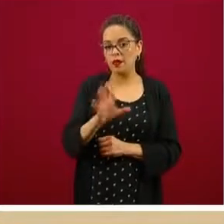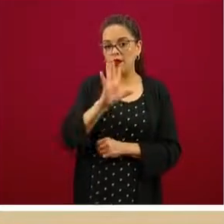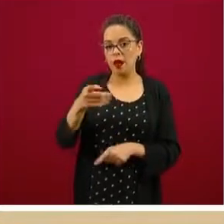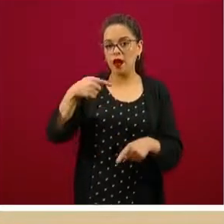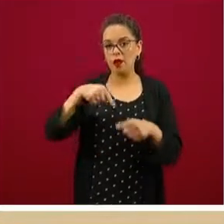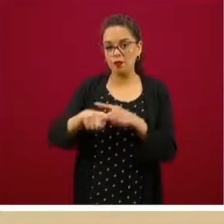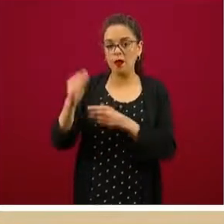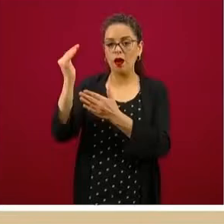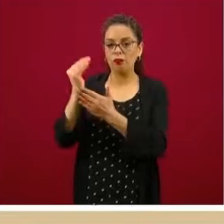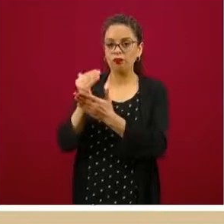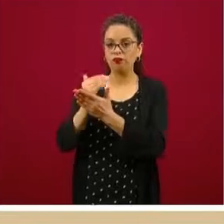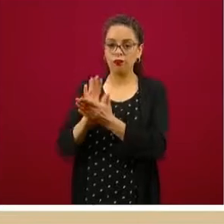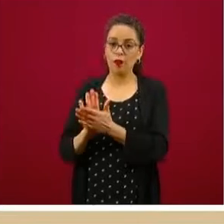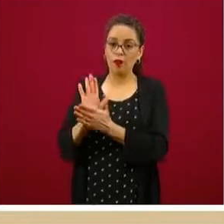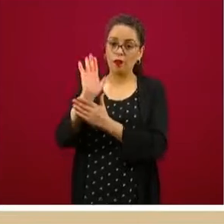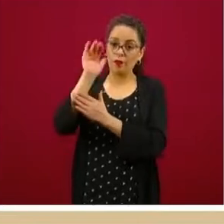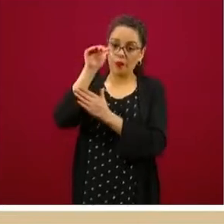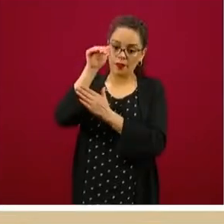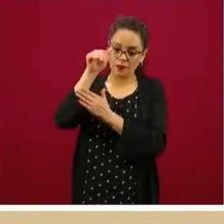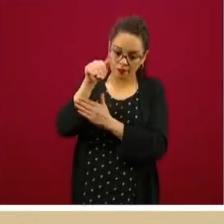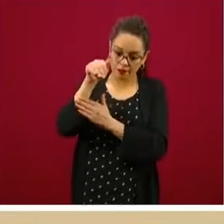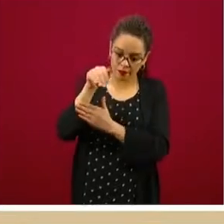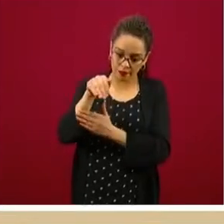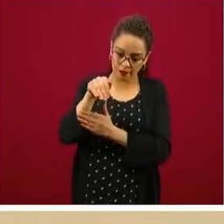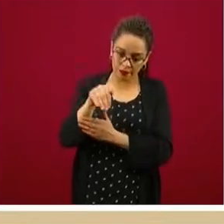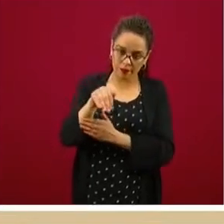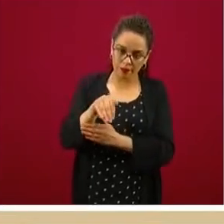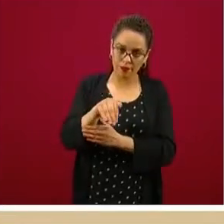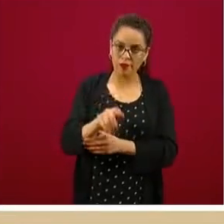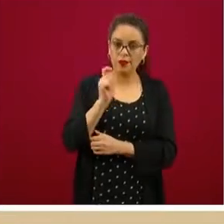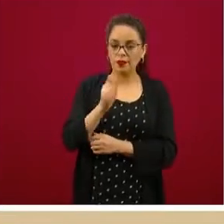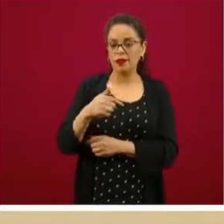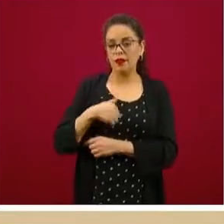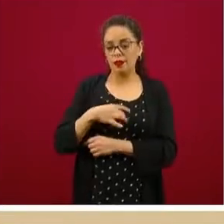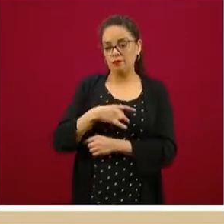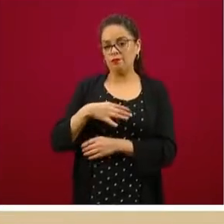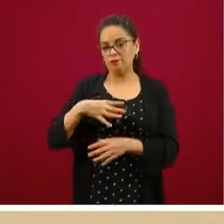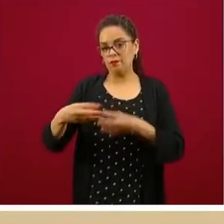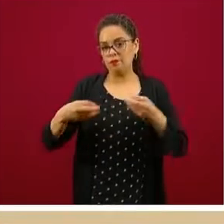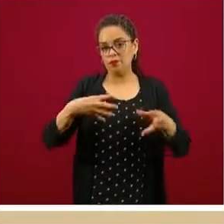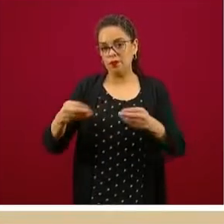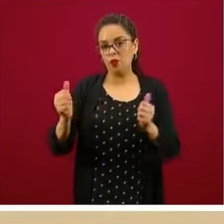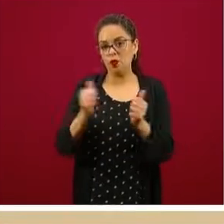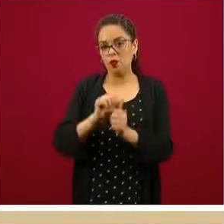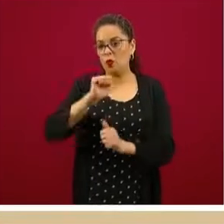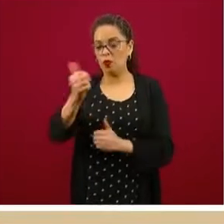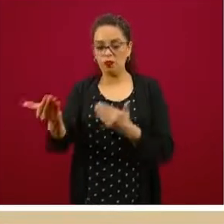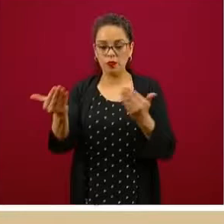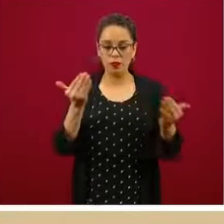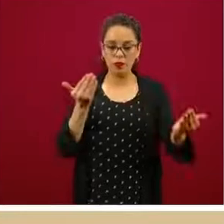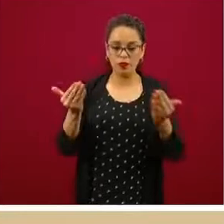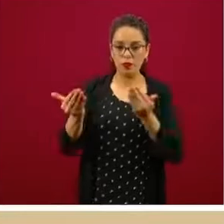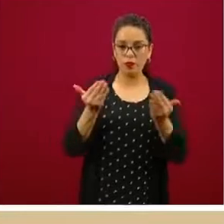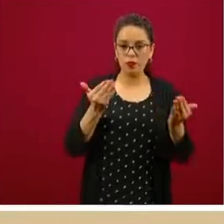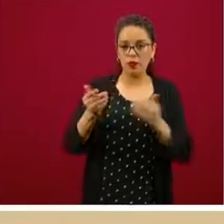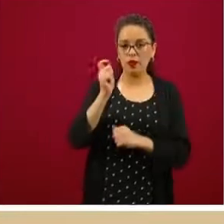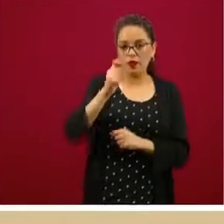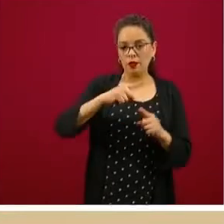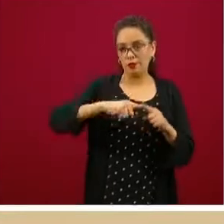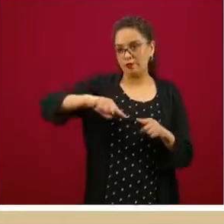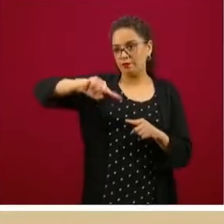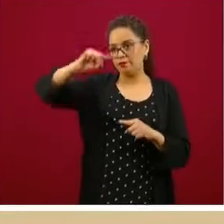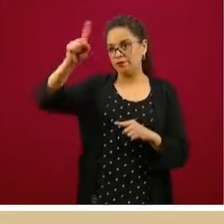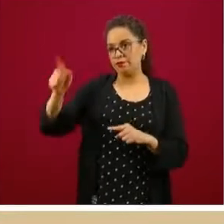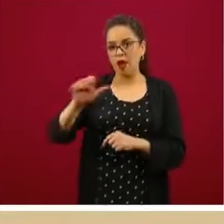reducción la epidemia, correlaciona muy bien con los otros indicadores de la curva epidémica. Y